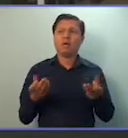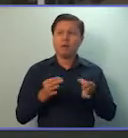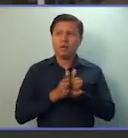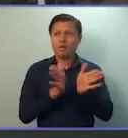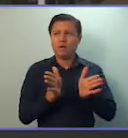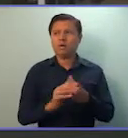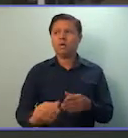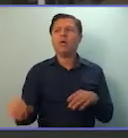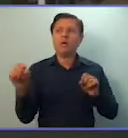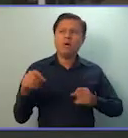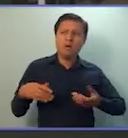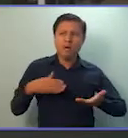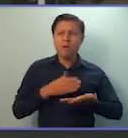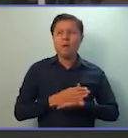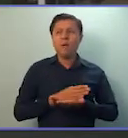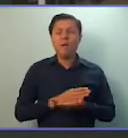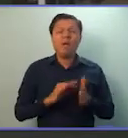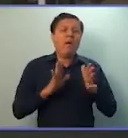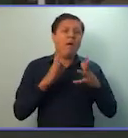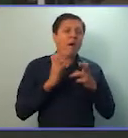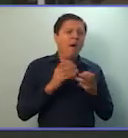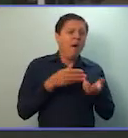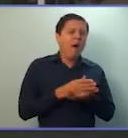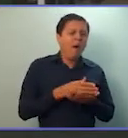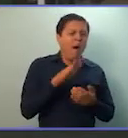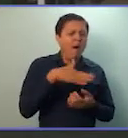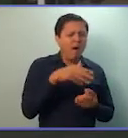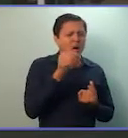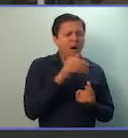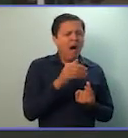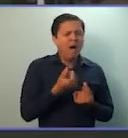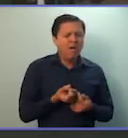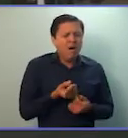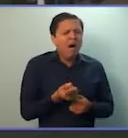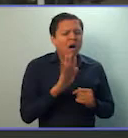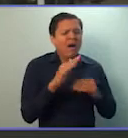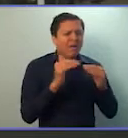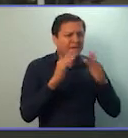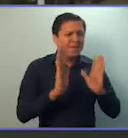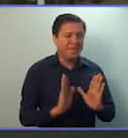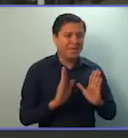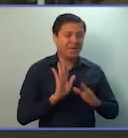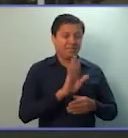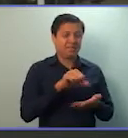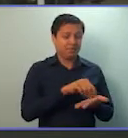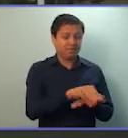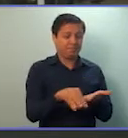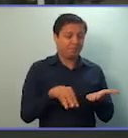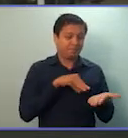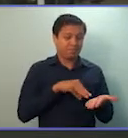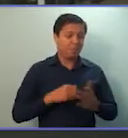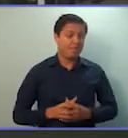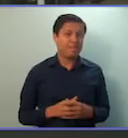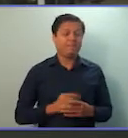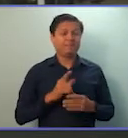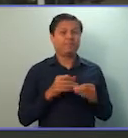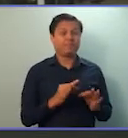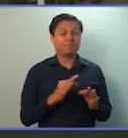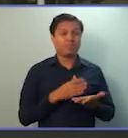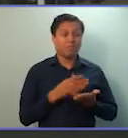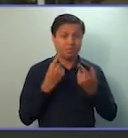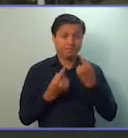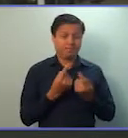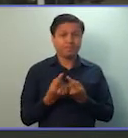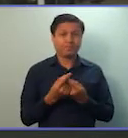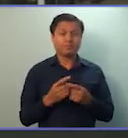le está invitando para que puedan acudir al centro de capacitación más cercano que tienen en su casa en su municipio y ahí desplazarse y